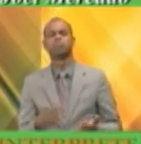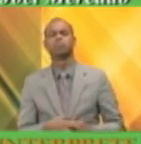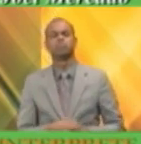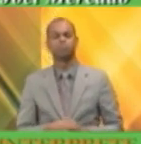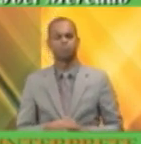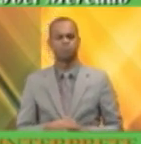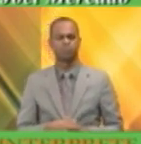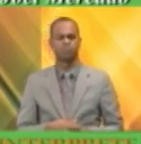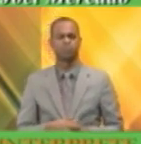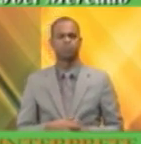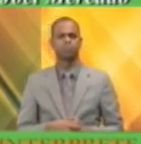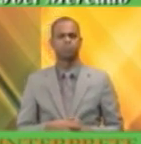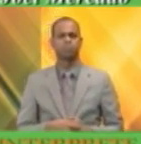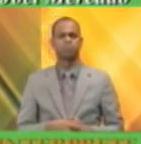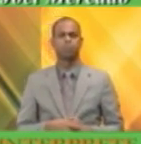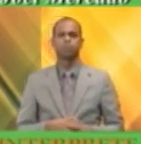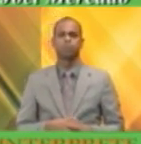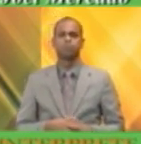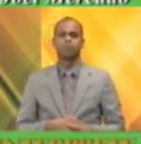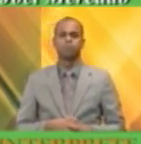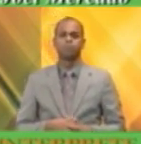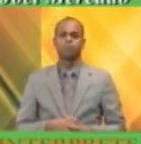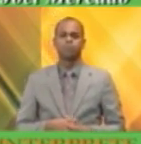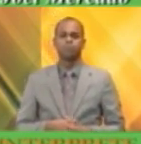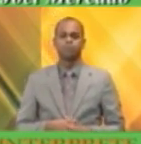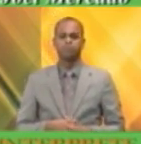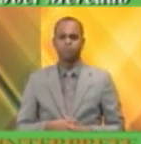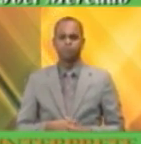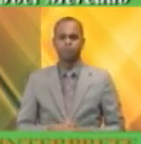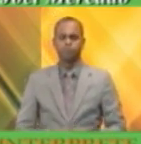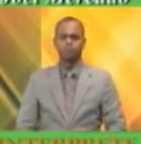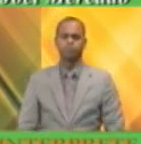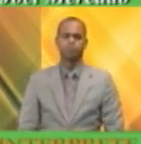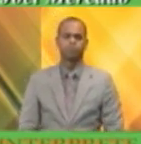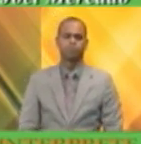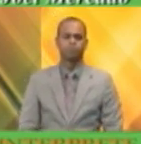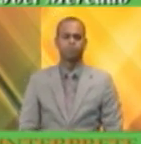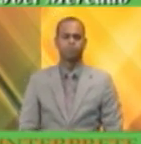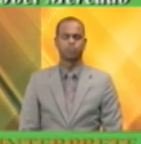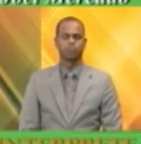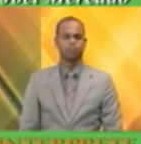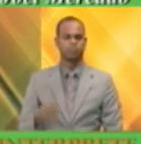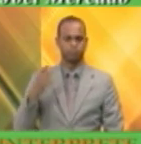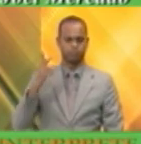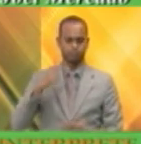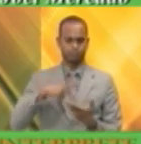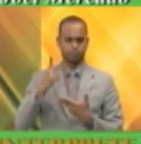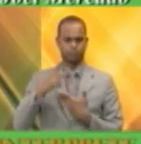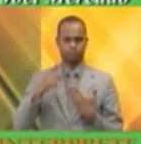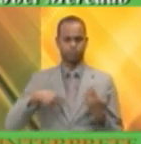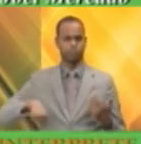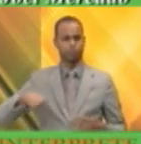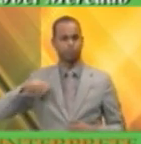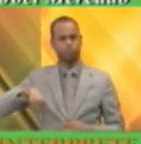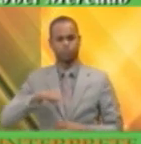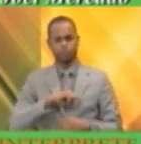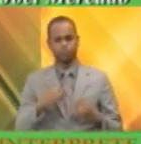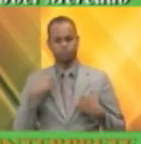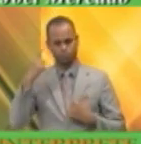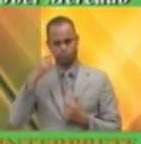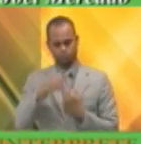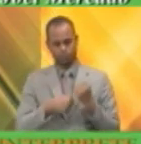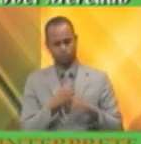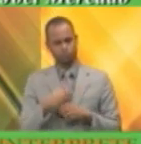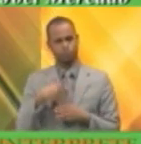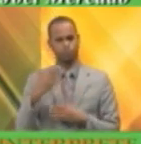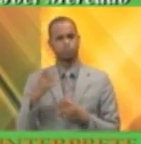los iniciativas. Fíjese, para dentro captar de los programas que nosotros tenemos establecido para el próximo año, es